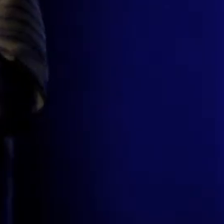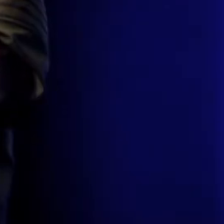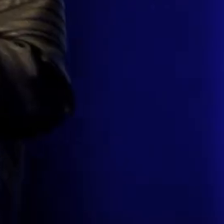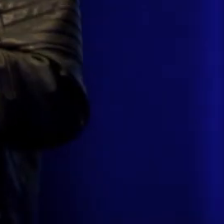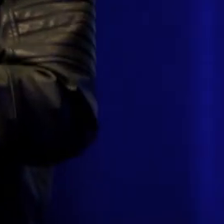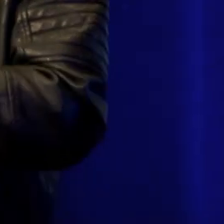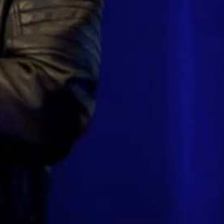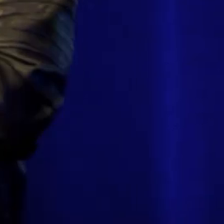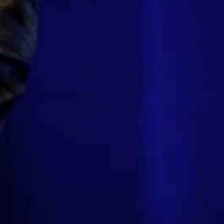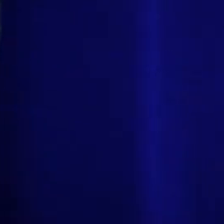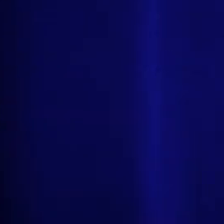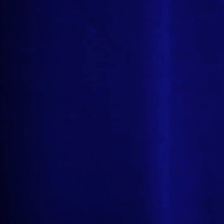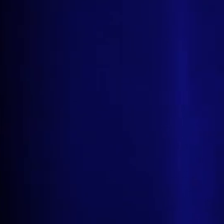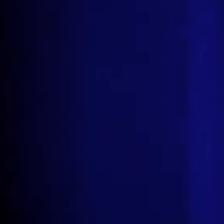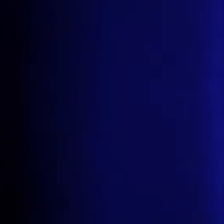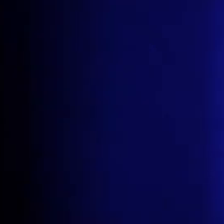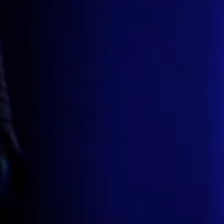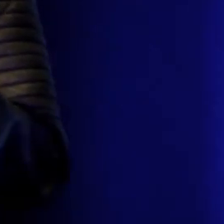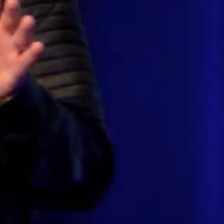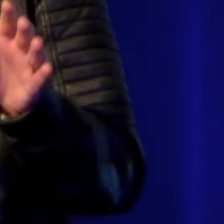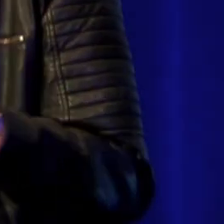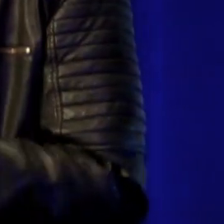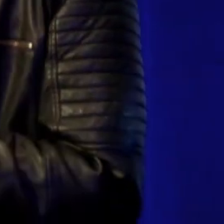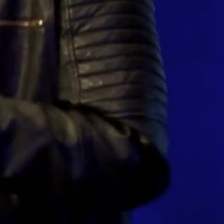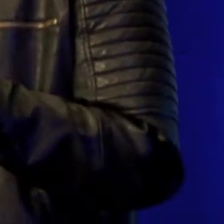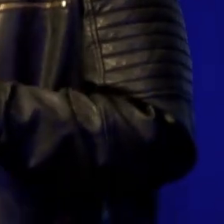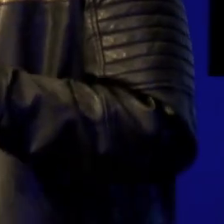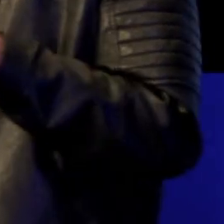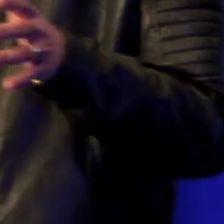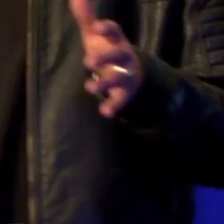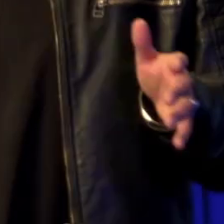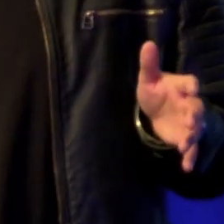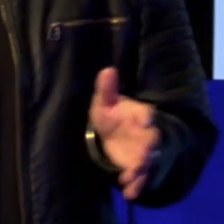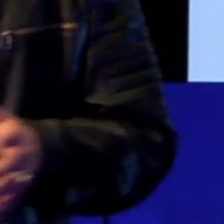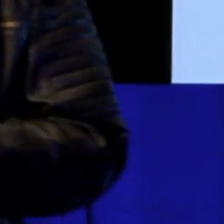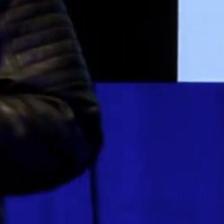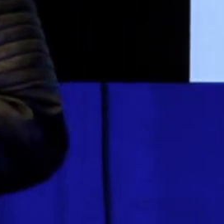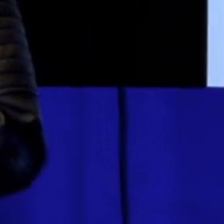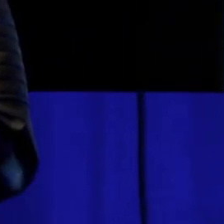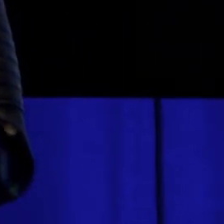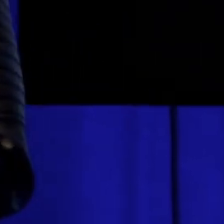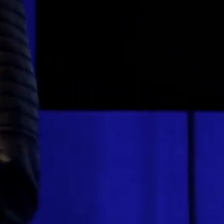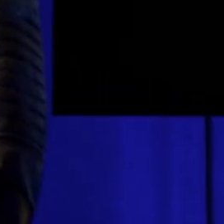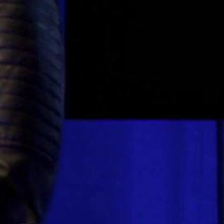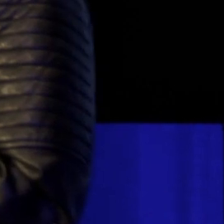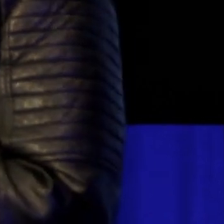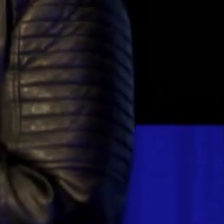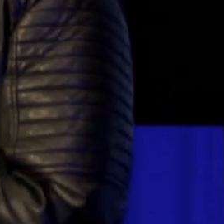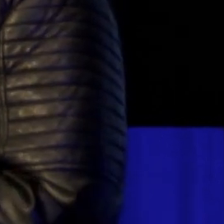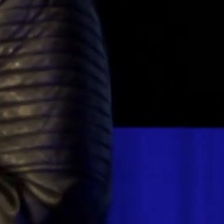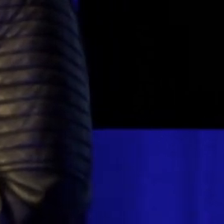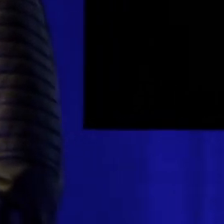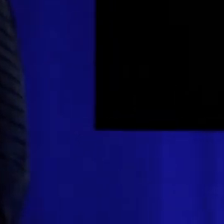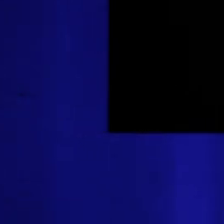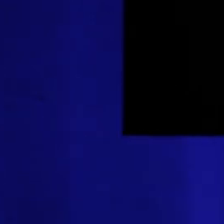libro de forma independiente que no lo habían hecho nunca y qué pasó pues pasó algo que yo jamás hubiera